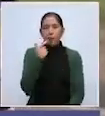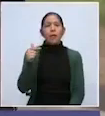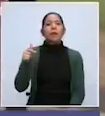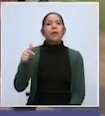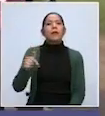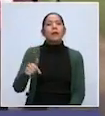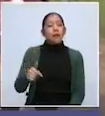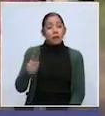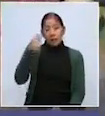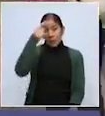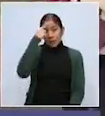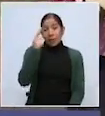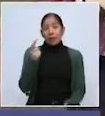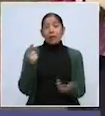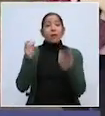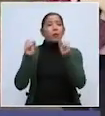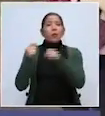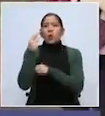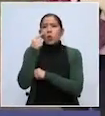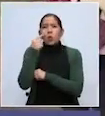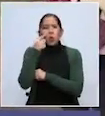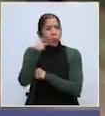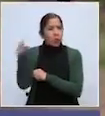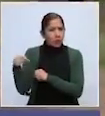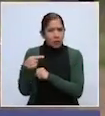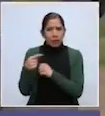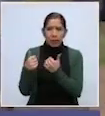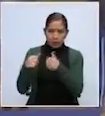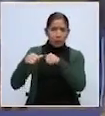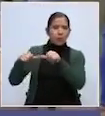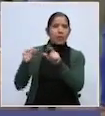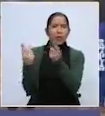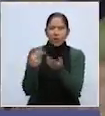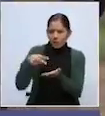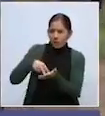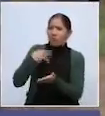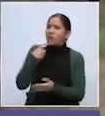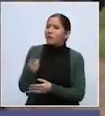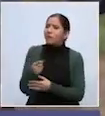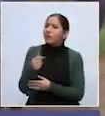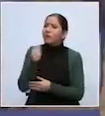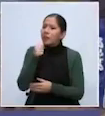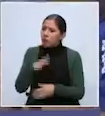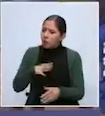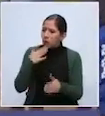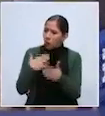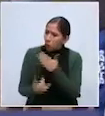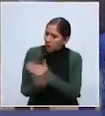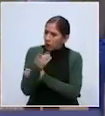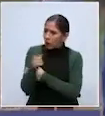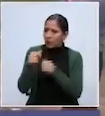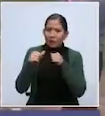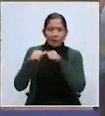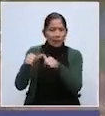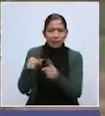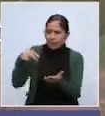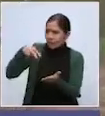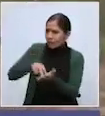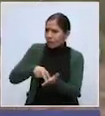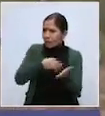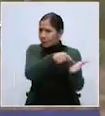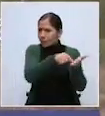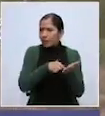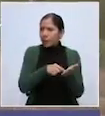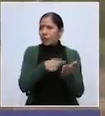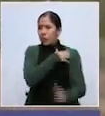en este punto de bloqueo para poder conocer. Ellos se mantienen todavía firmes. Señora, buenos días. ¿Ustedes firmes en su pedido a la gobernación